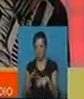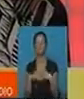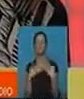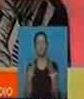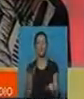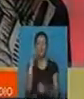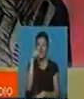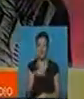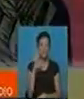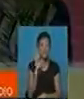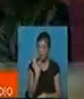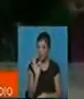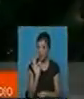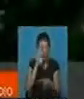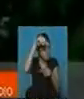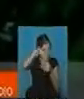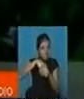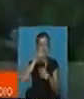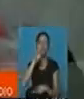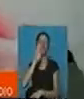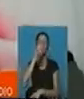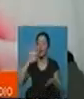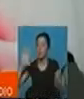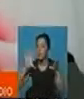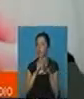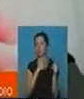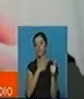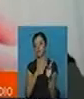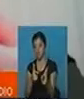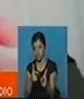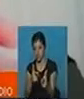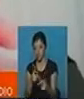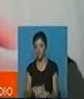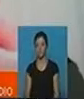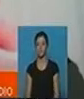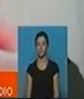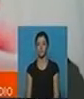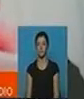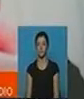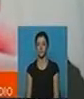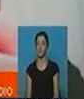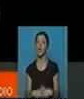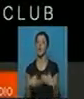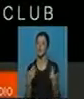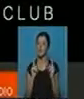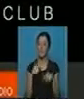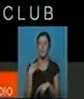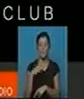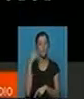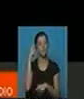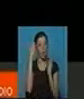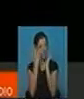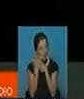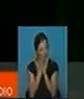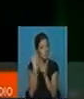fenomenal en el seno de la sociedad norteamericana. Entonces, creo que esto también invita a una reflexión más